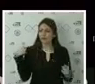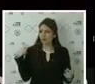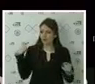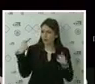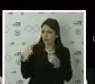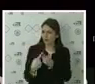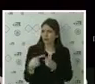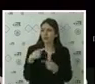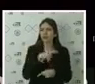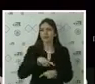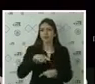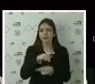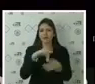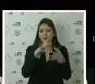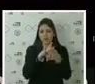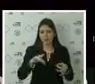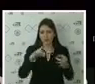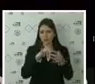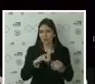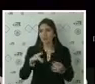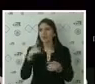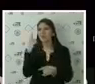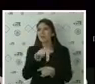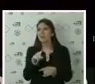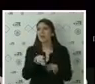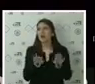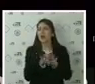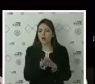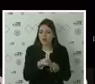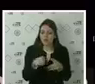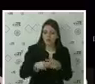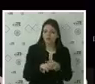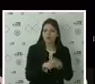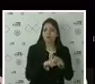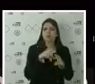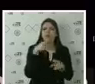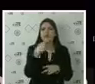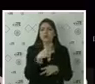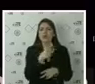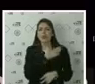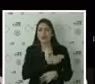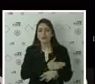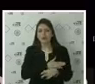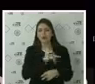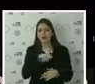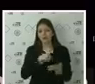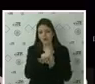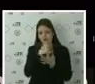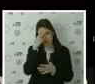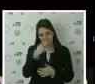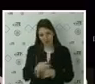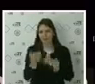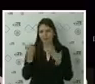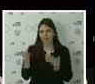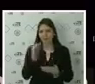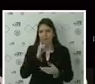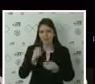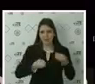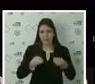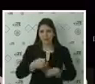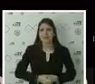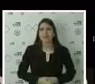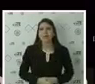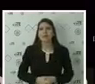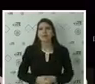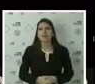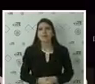en el I-Conversatorio Cultivando la Democracia en la Ciudad de México. Adelante, magistrada, por favor. Muchas gracias,